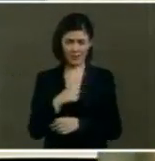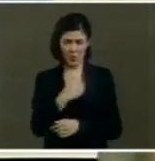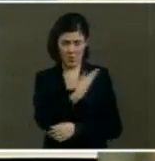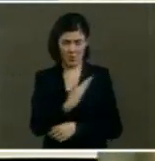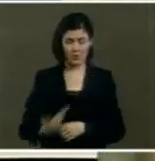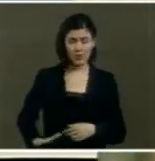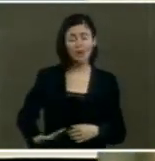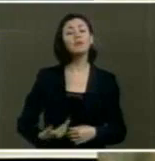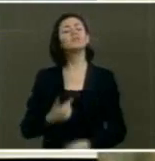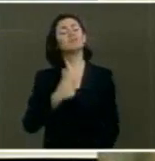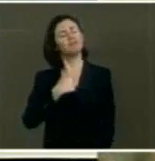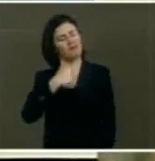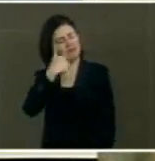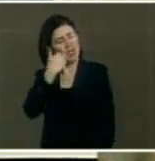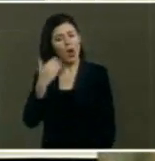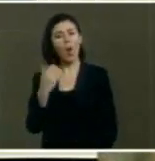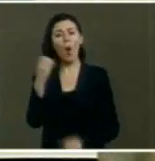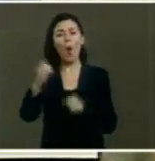oportunidades.